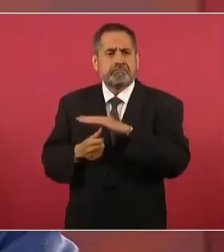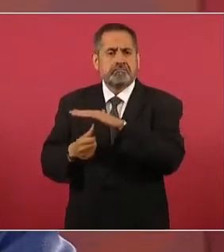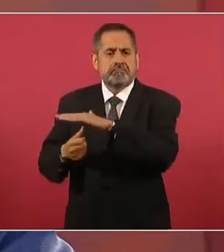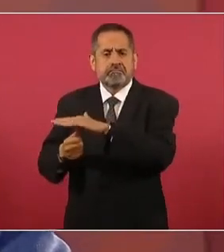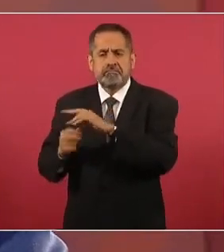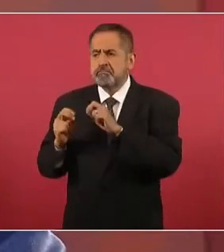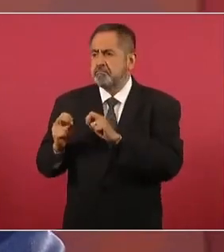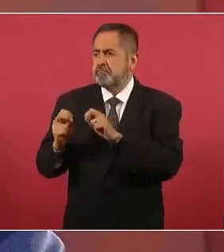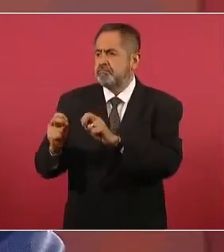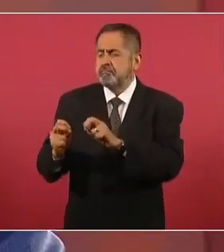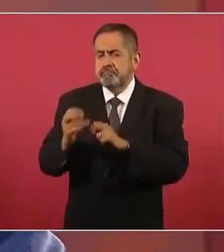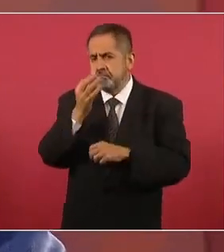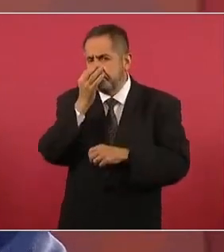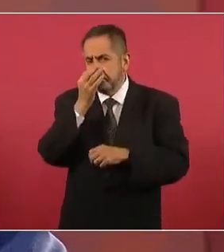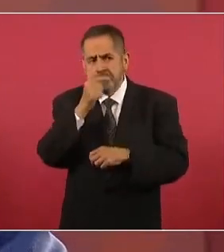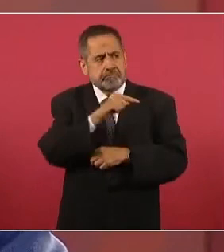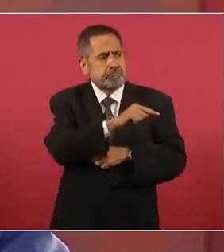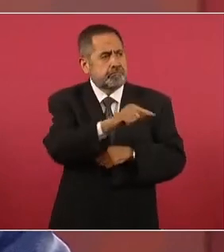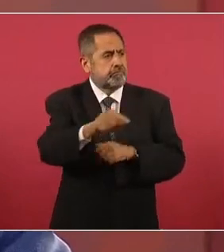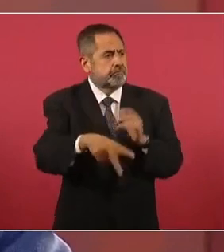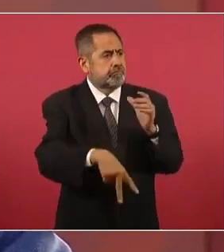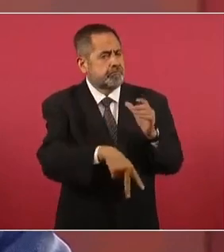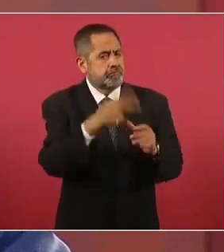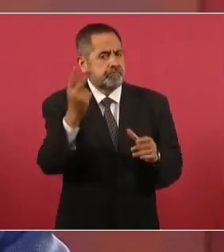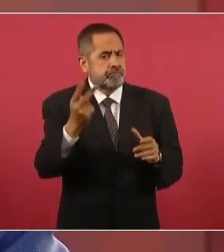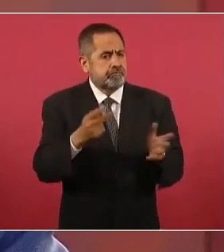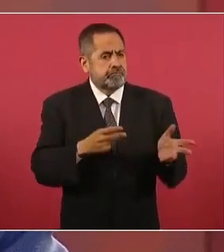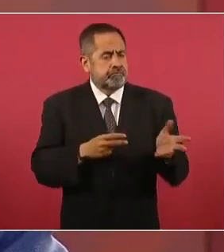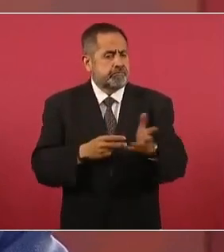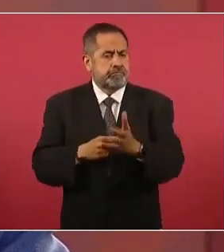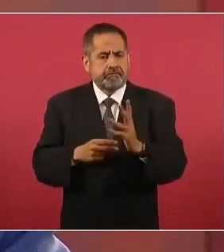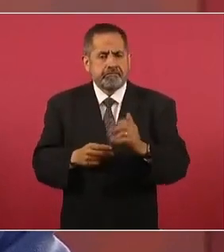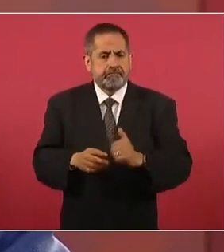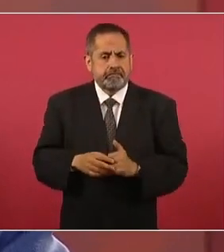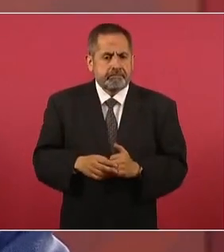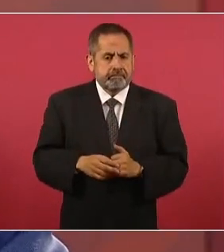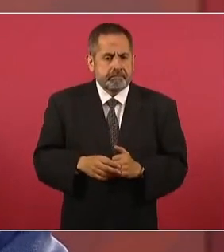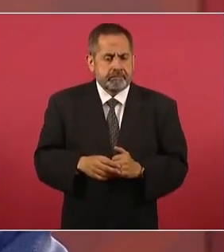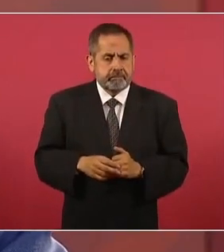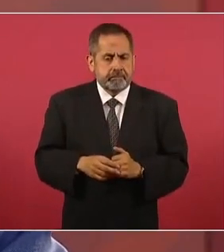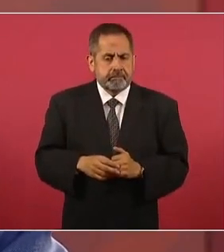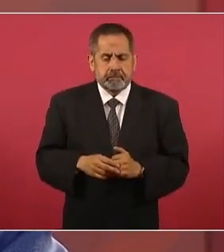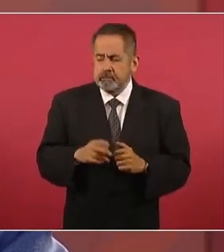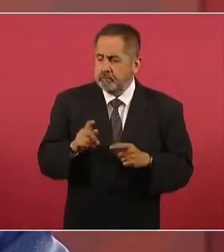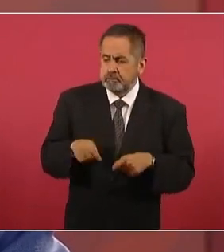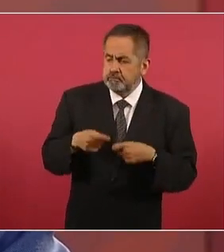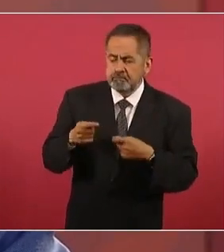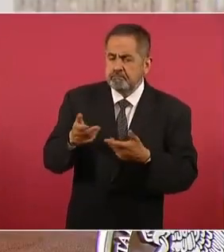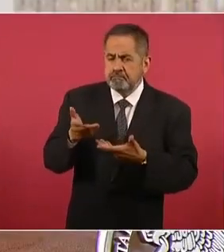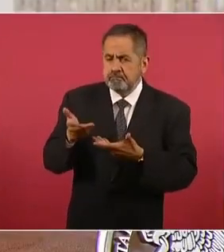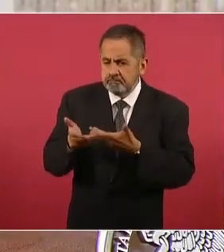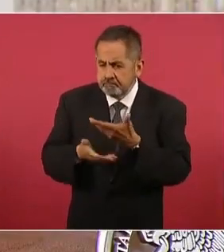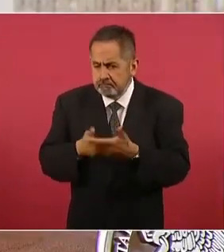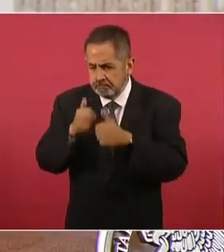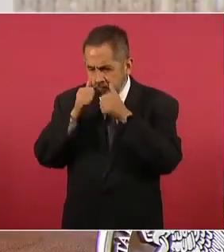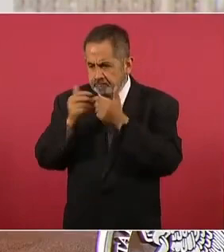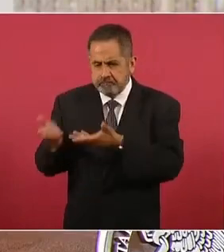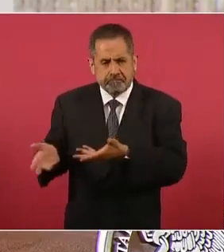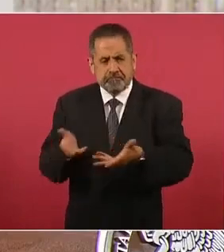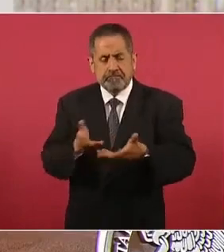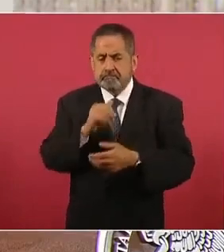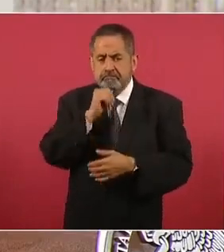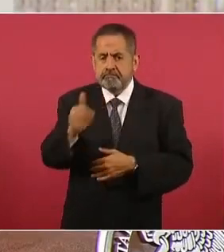ocupadas o 3, y no les den